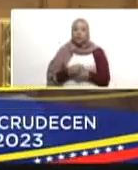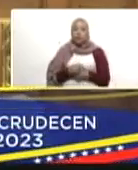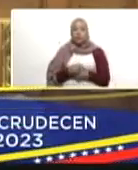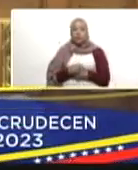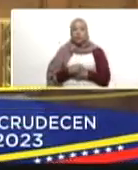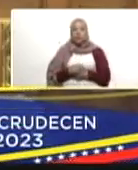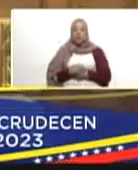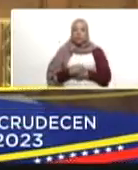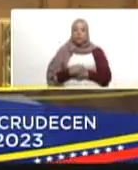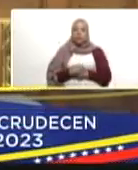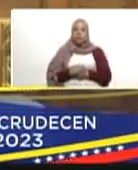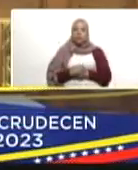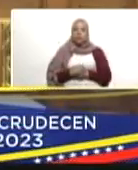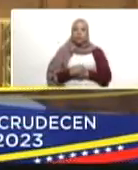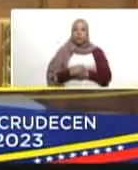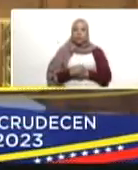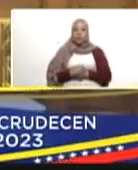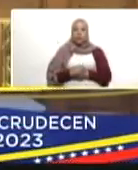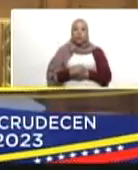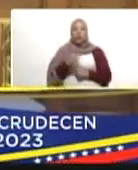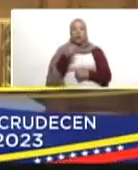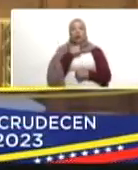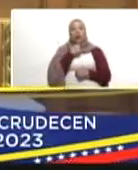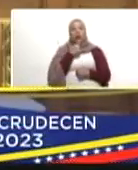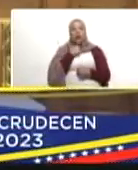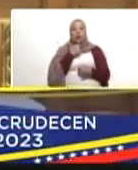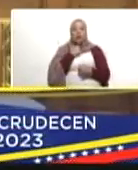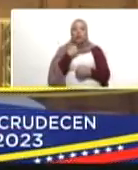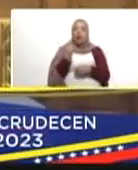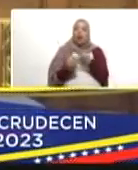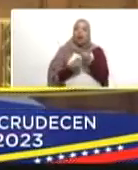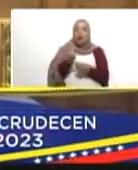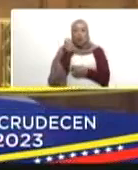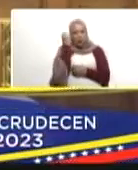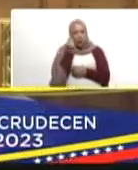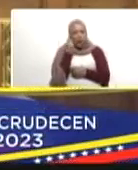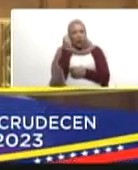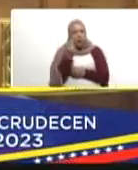macabro primer detalle anótenlo ahí a los que les gusta hacer